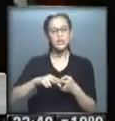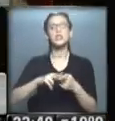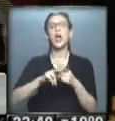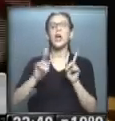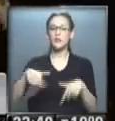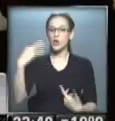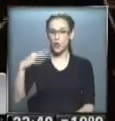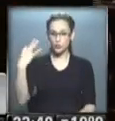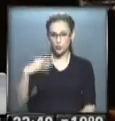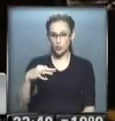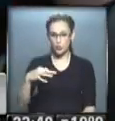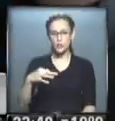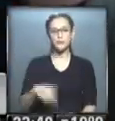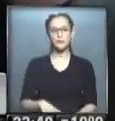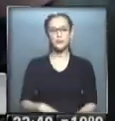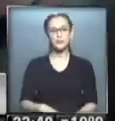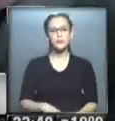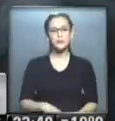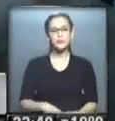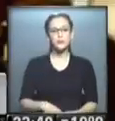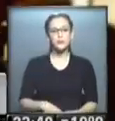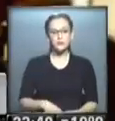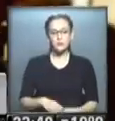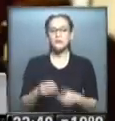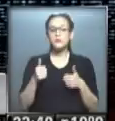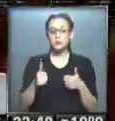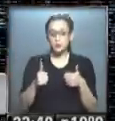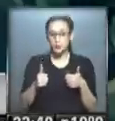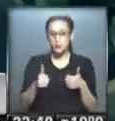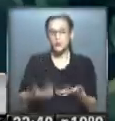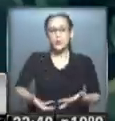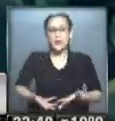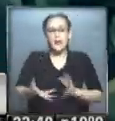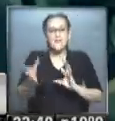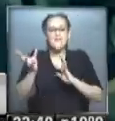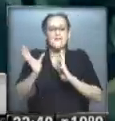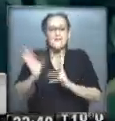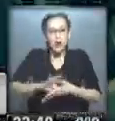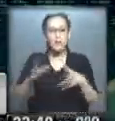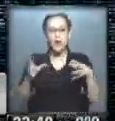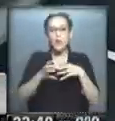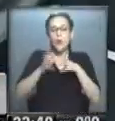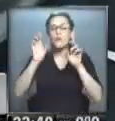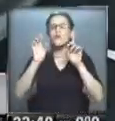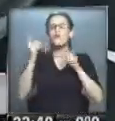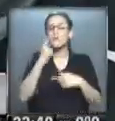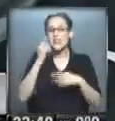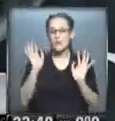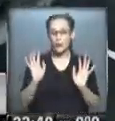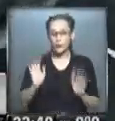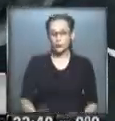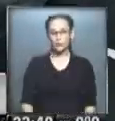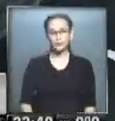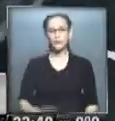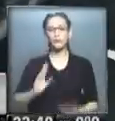trío en vivo, o sea, no por separado, o sea que está captado bien ese calor de la banda en vivo, ¿no? Que tiene 11